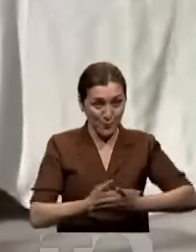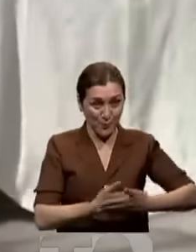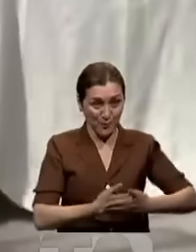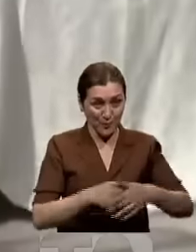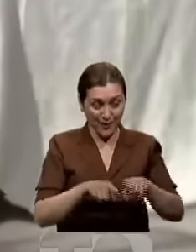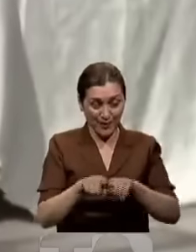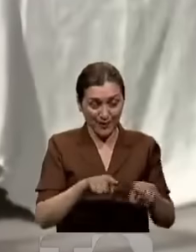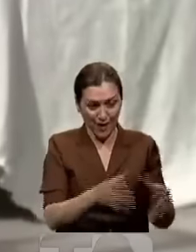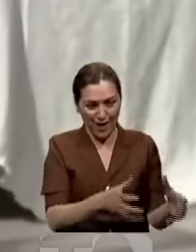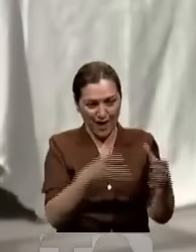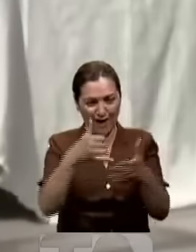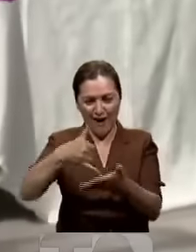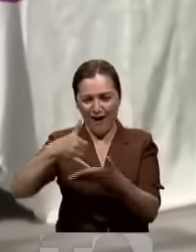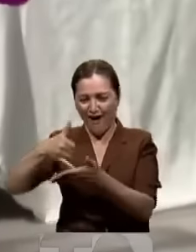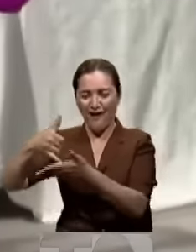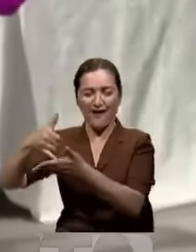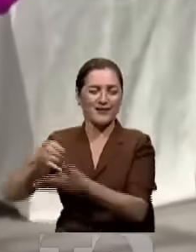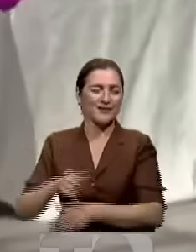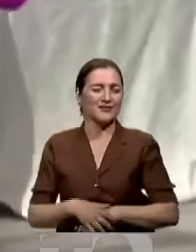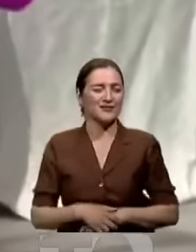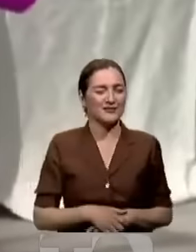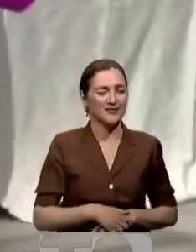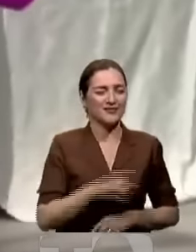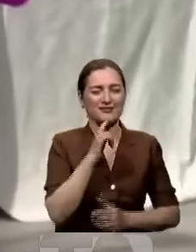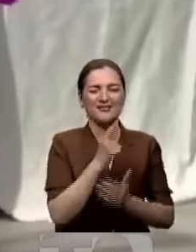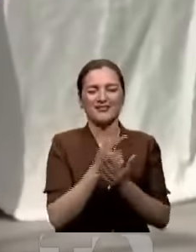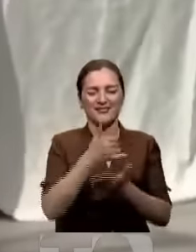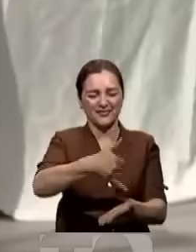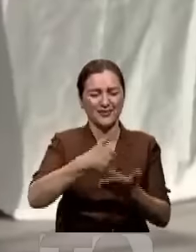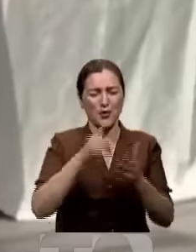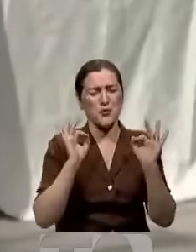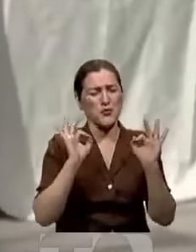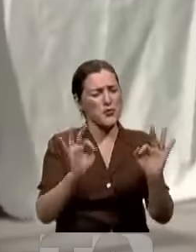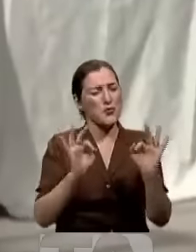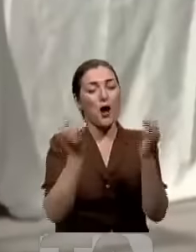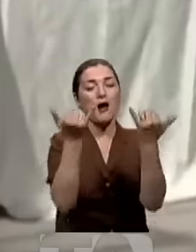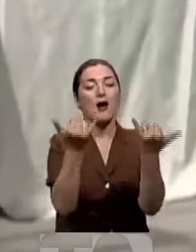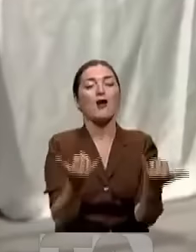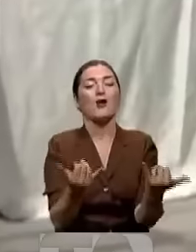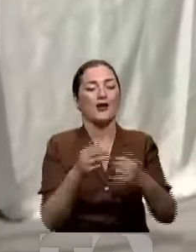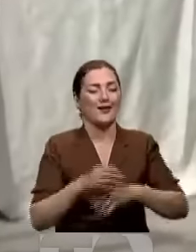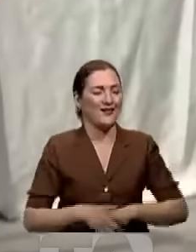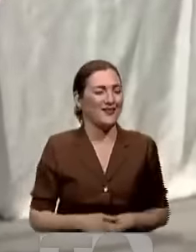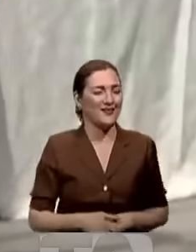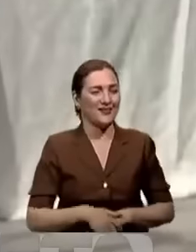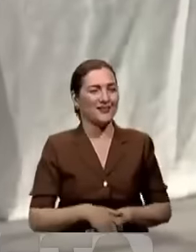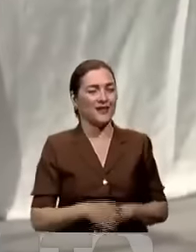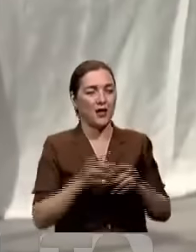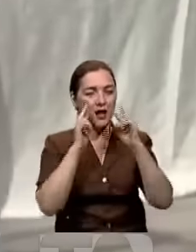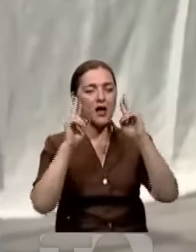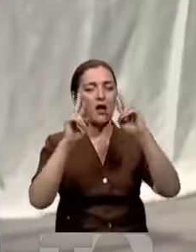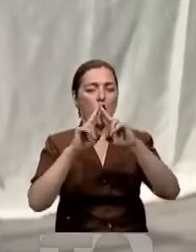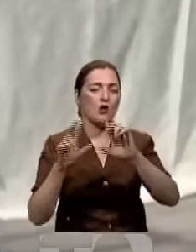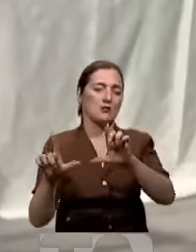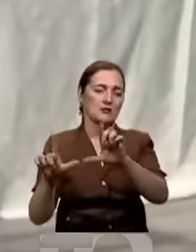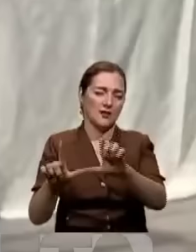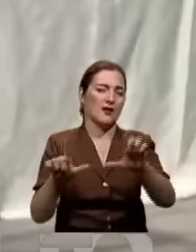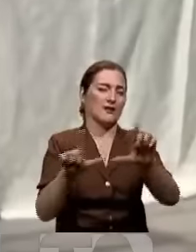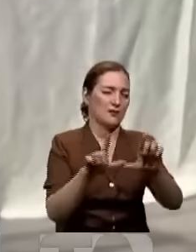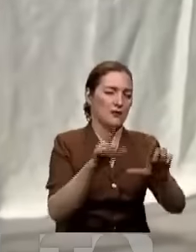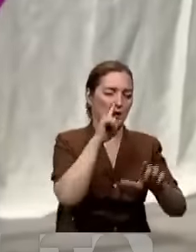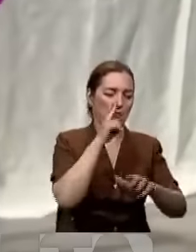lleve a casa. Así es, mi querido Albert, tremendo trofeo el que tendremos el día de hoy. Además, reconocimientos también para la